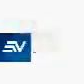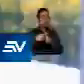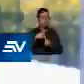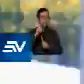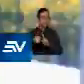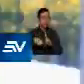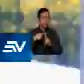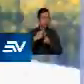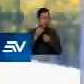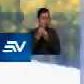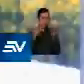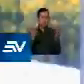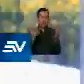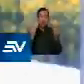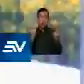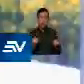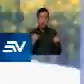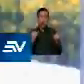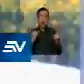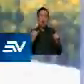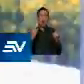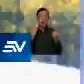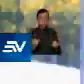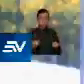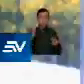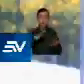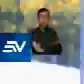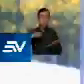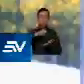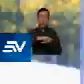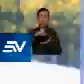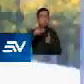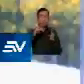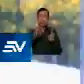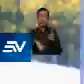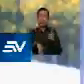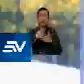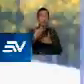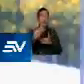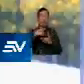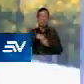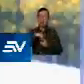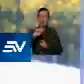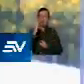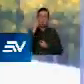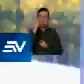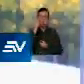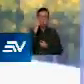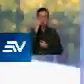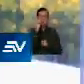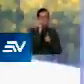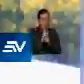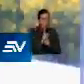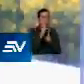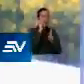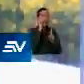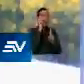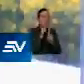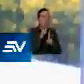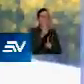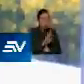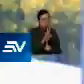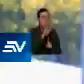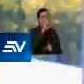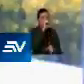lunes. Tradicionalmente hay una restricción de movilidad más importante en la provincia. Nadie sale, nadie entra, salvo los sectores que ya